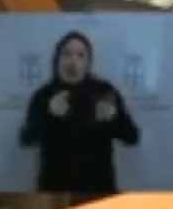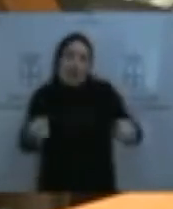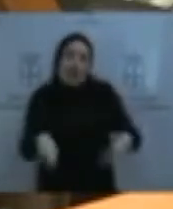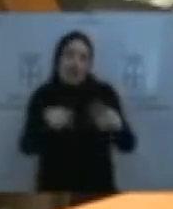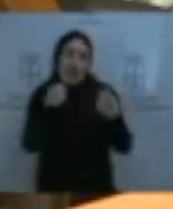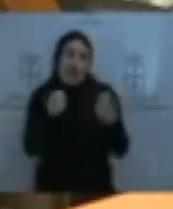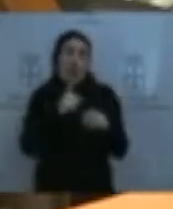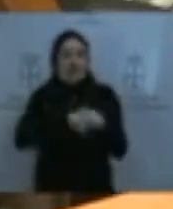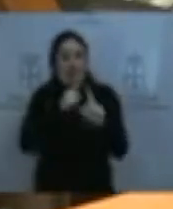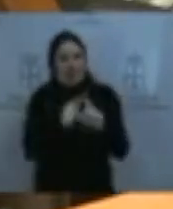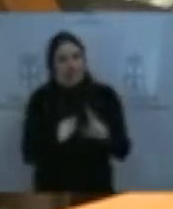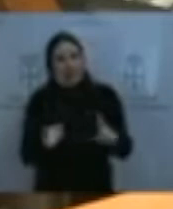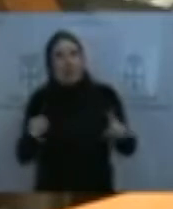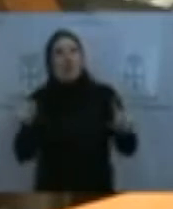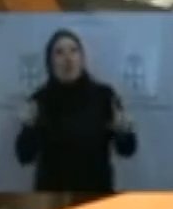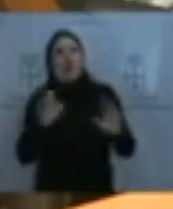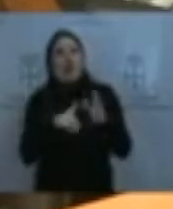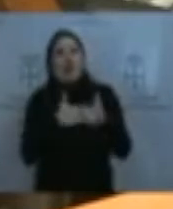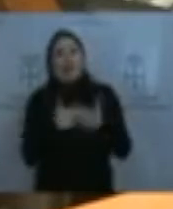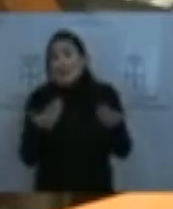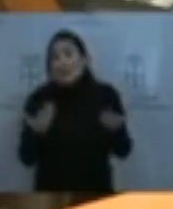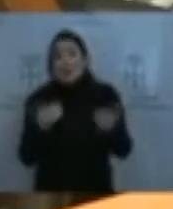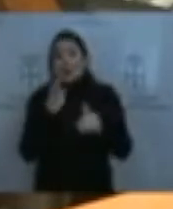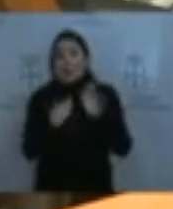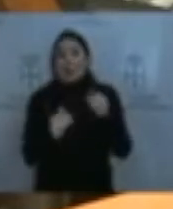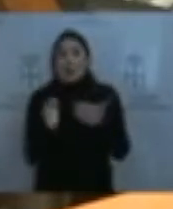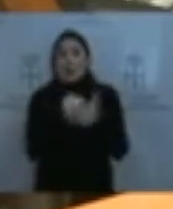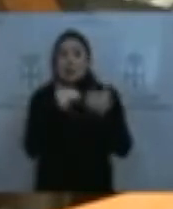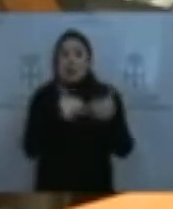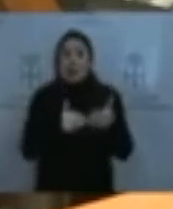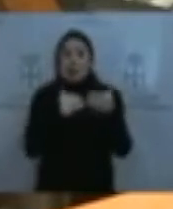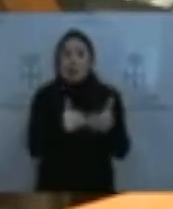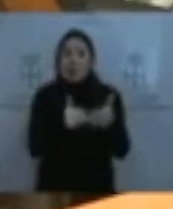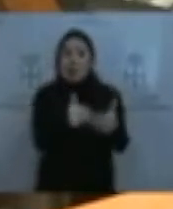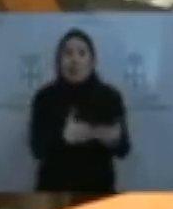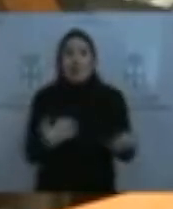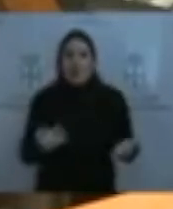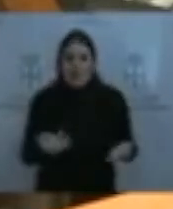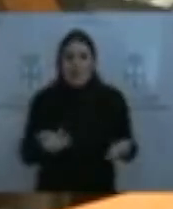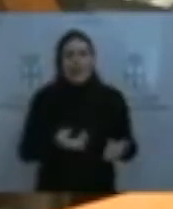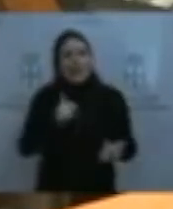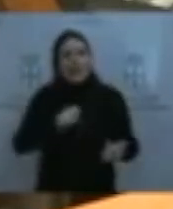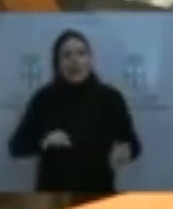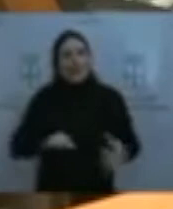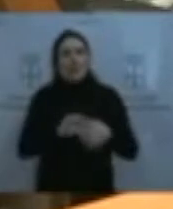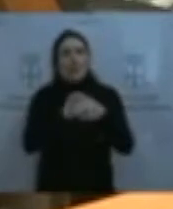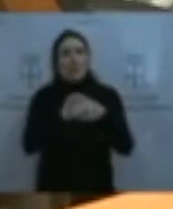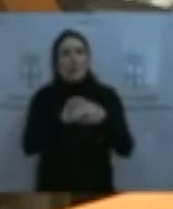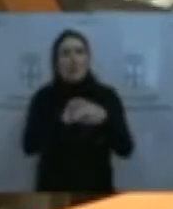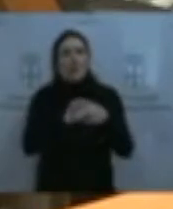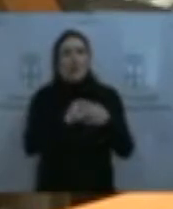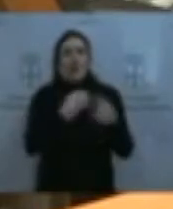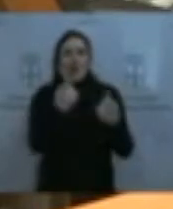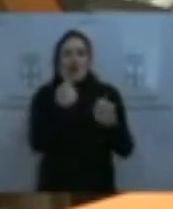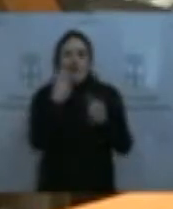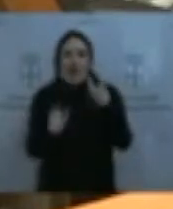tardan un tiempo, tardan en llegar y retrasan todas las convocatorias. Y tiene que ver también incluso hasta con falta de recursos humanos. Y aquí